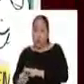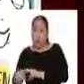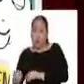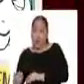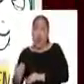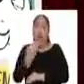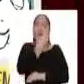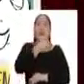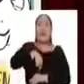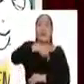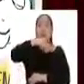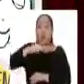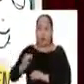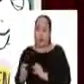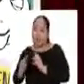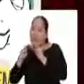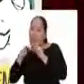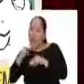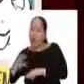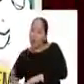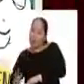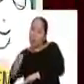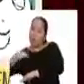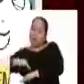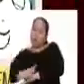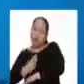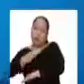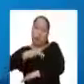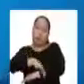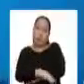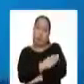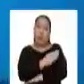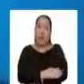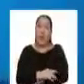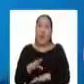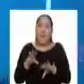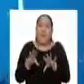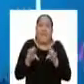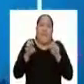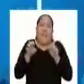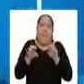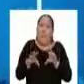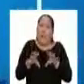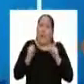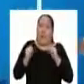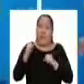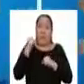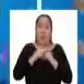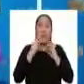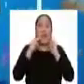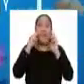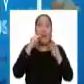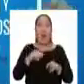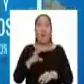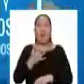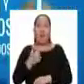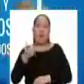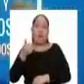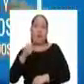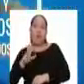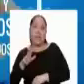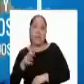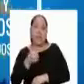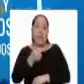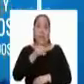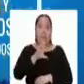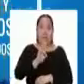muy frías a lo largo de la costa de América del Sur. Por eso, la temperatura del mar oscila entre 13 y 17